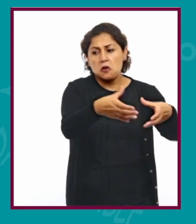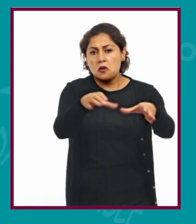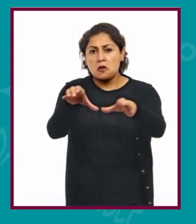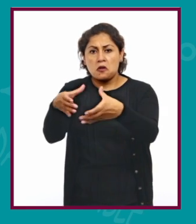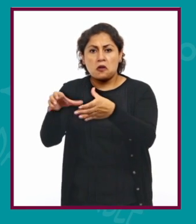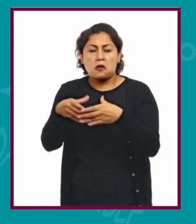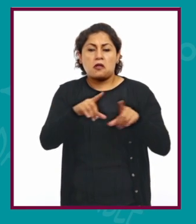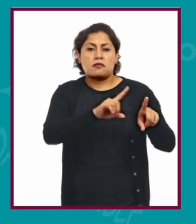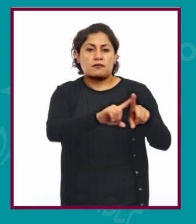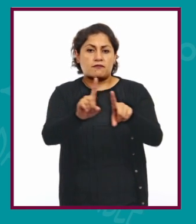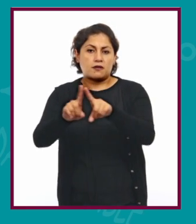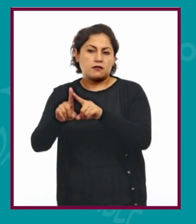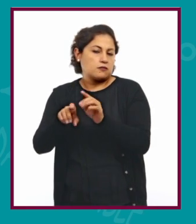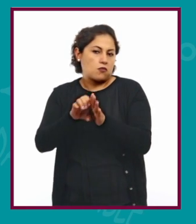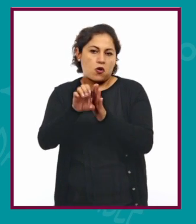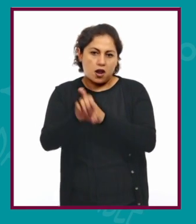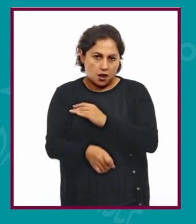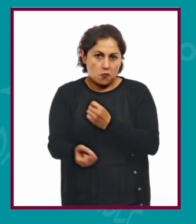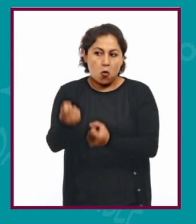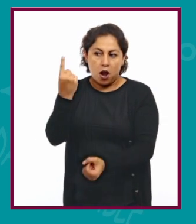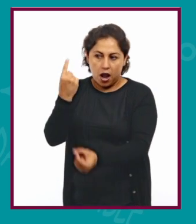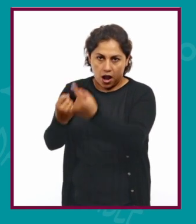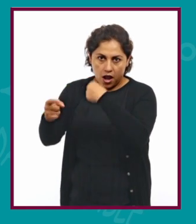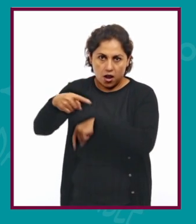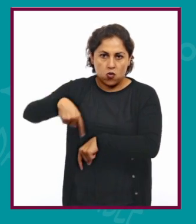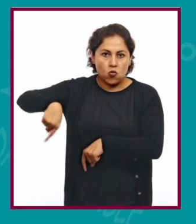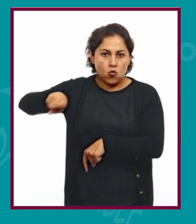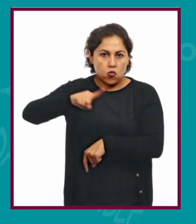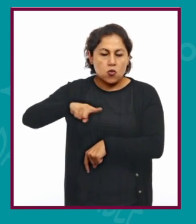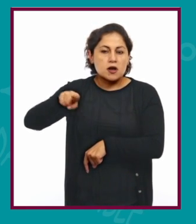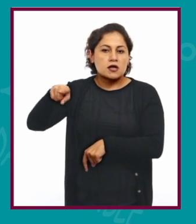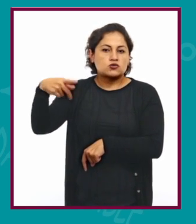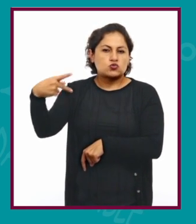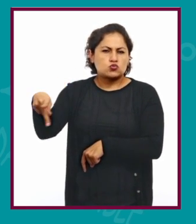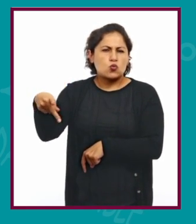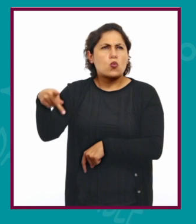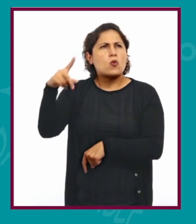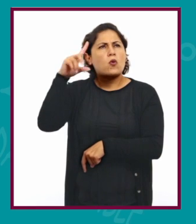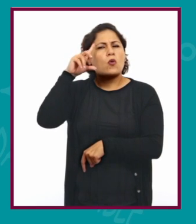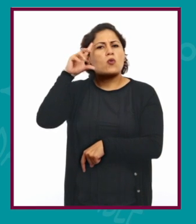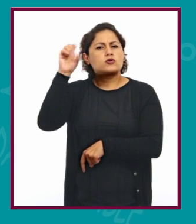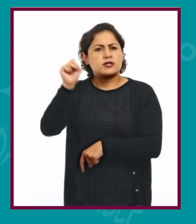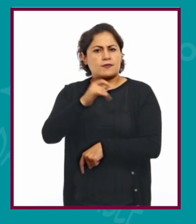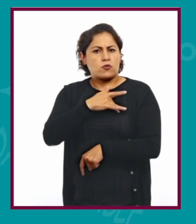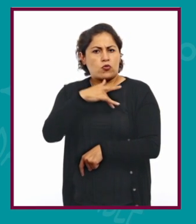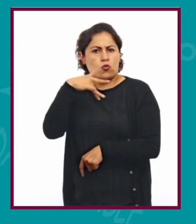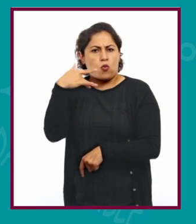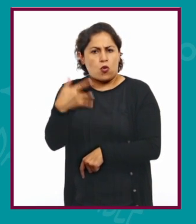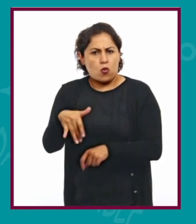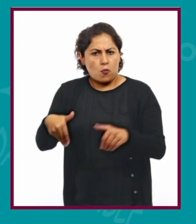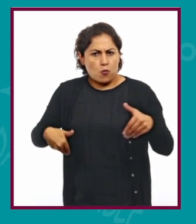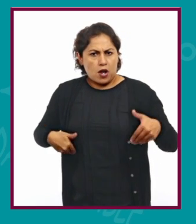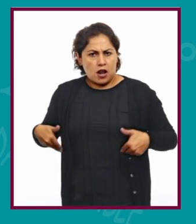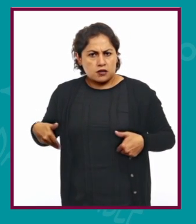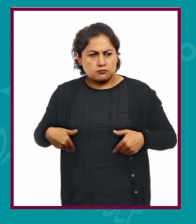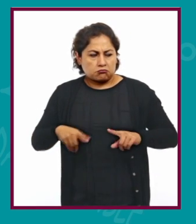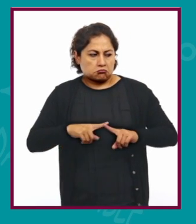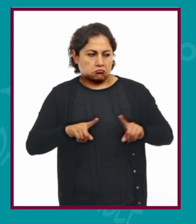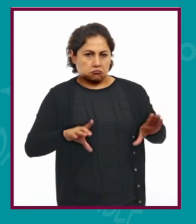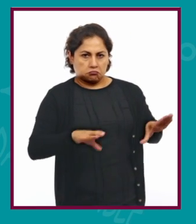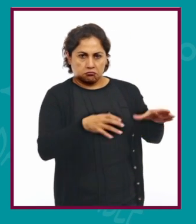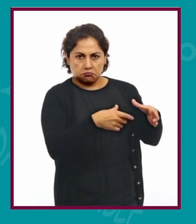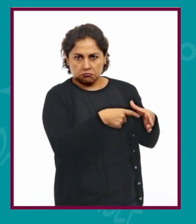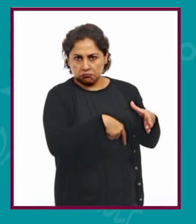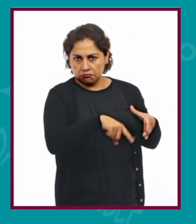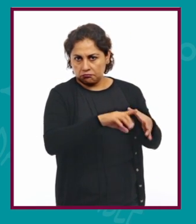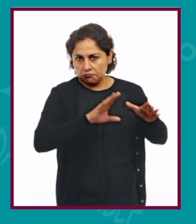sociedades tienen, hay para algunas para las cuales lo que puede significar dolor o malestar, en otras